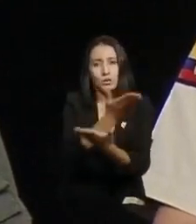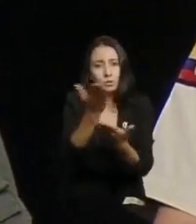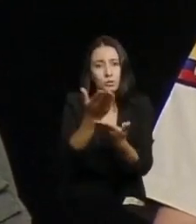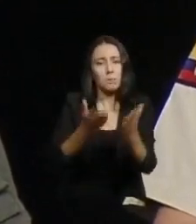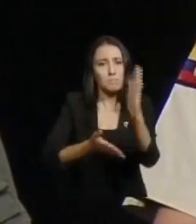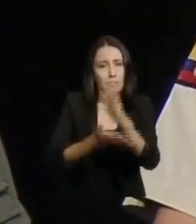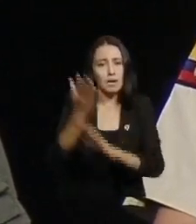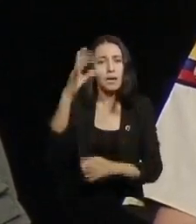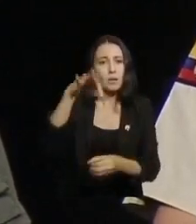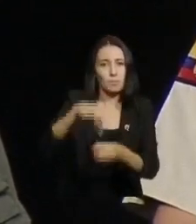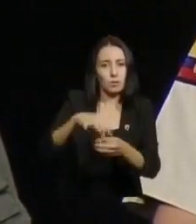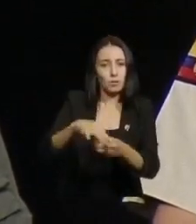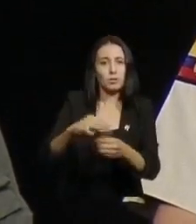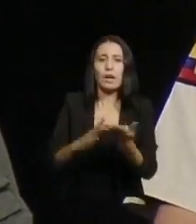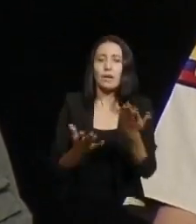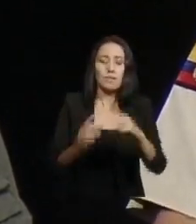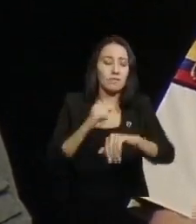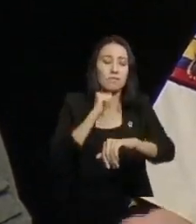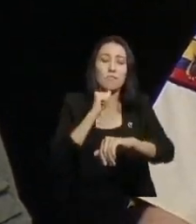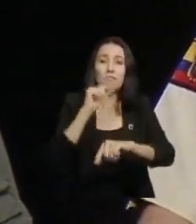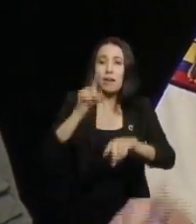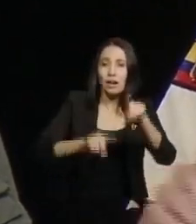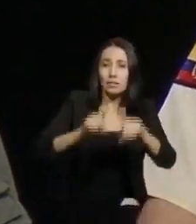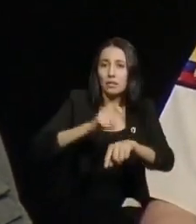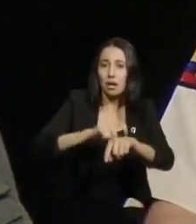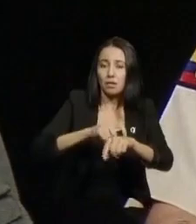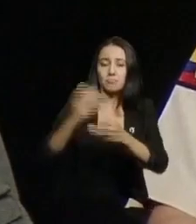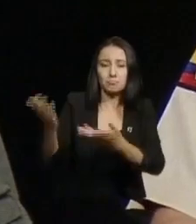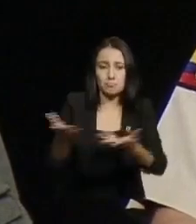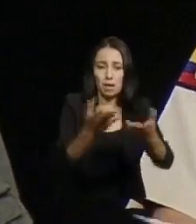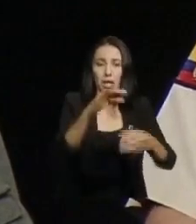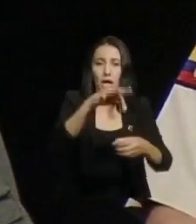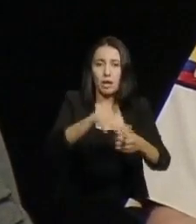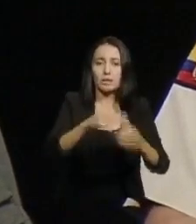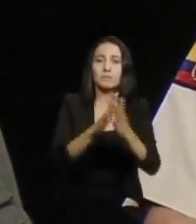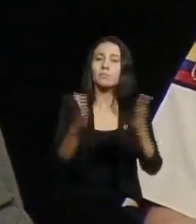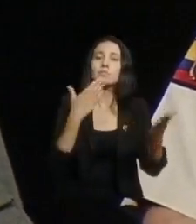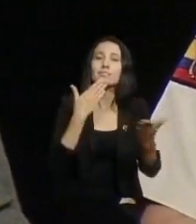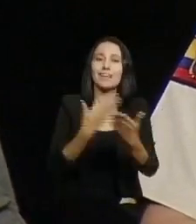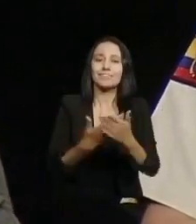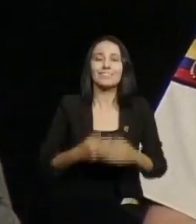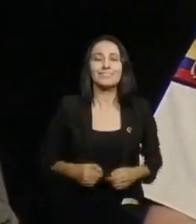puedan acudir en las horas que faltan a ejercer este derecho del voto. Muchas gracias.